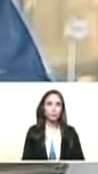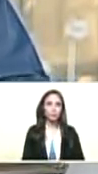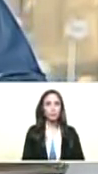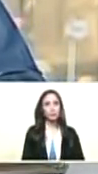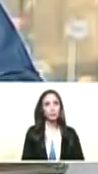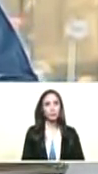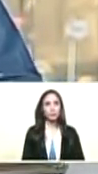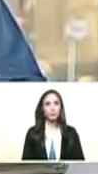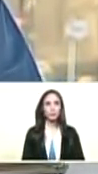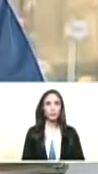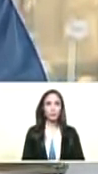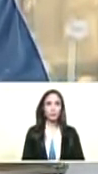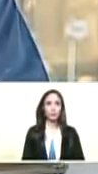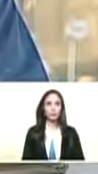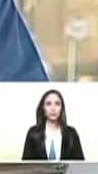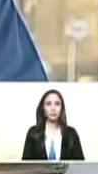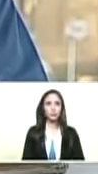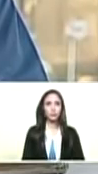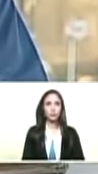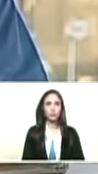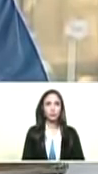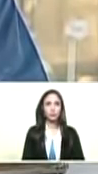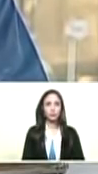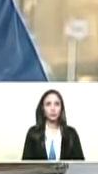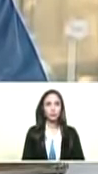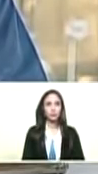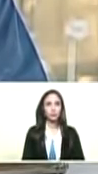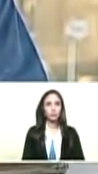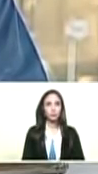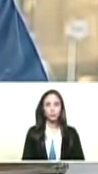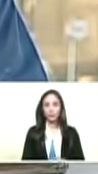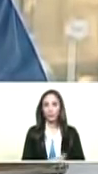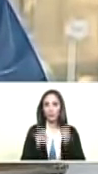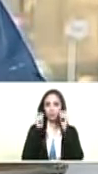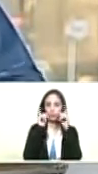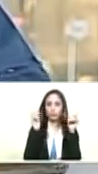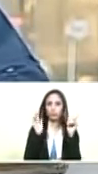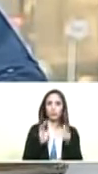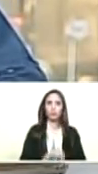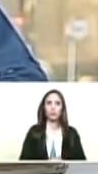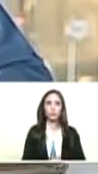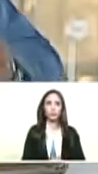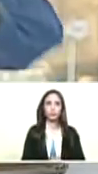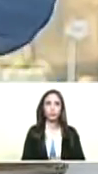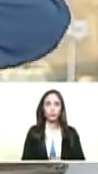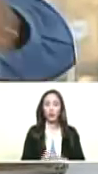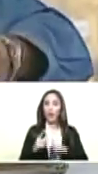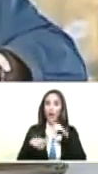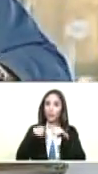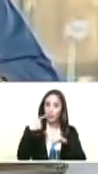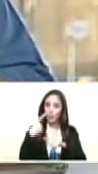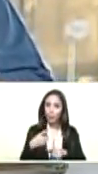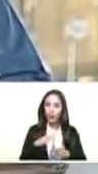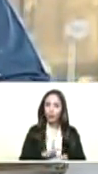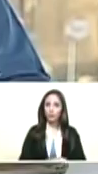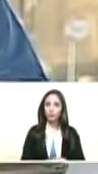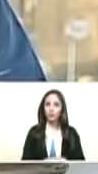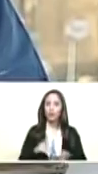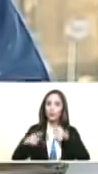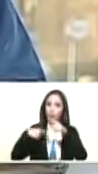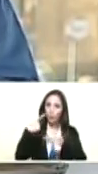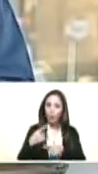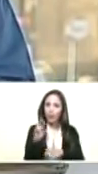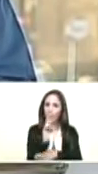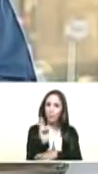allí. ¿Ah? Esto es increíble, ¿vale? Y después la compra de votos. ¿Ustedes no vieron los videos que corrieron por las